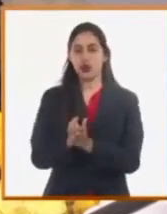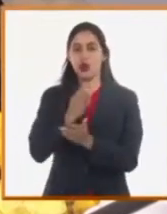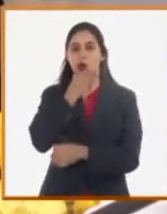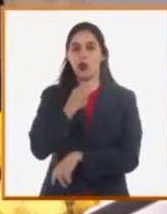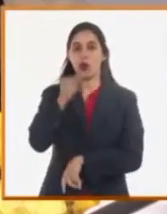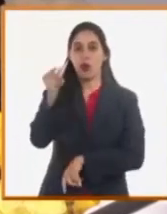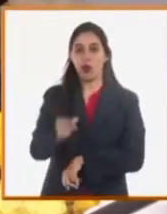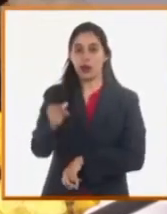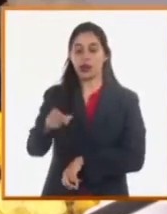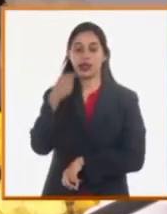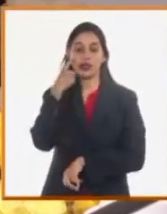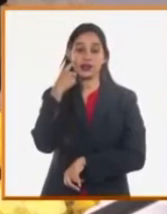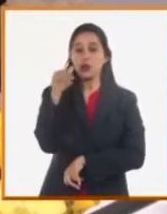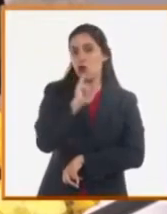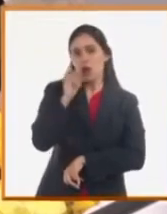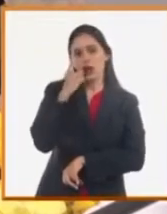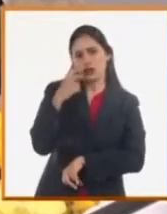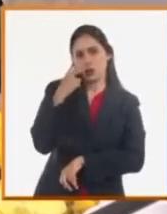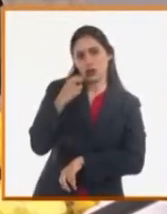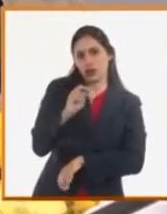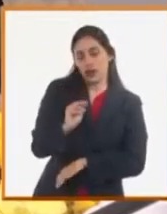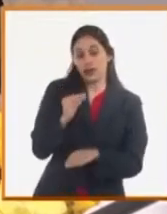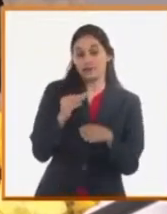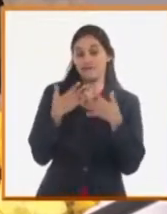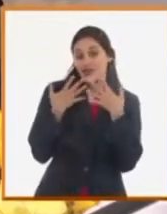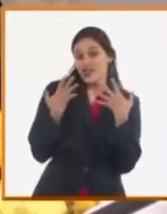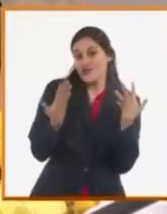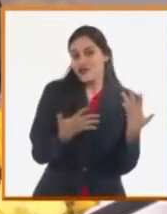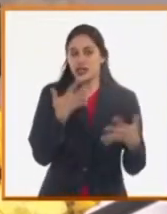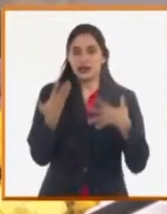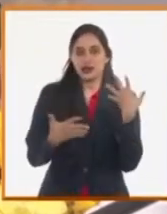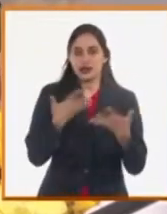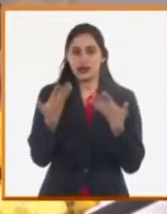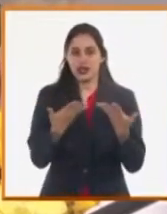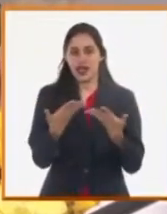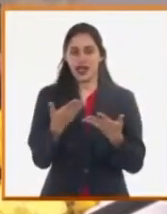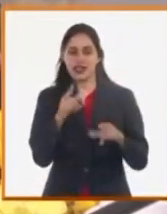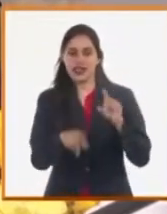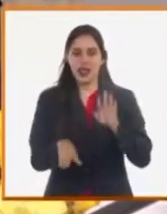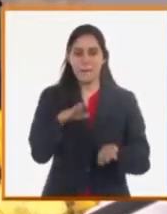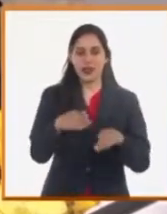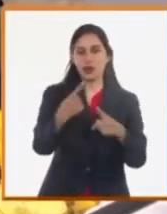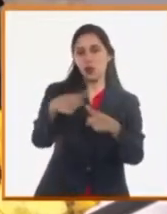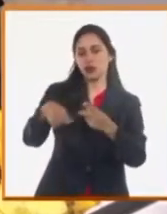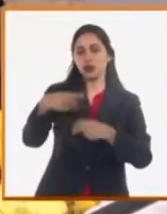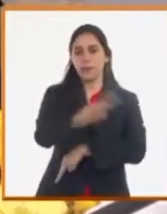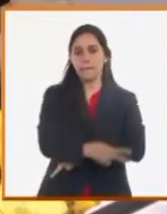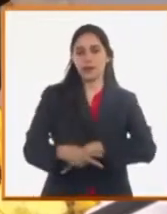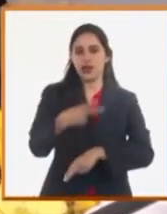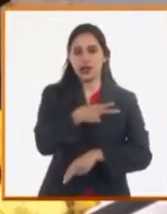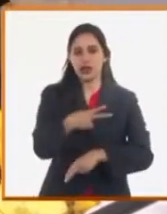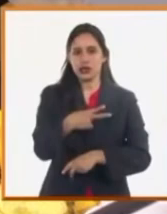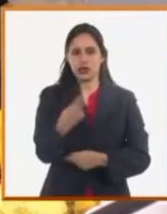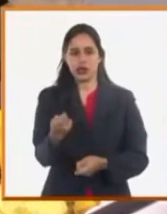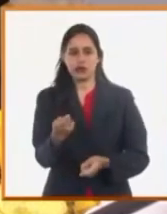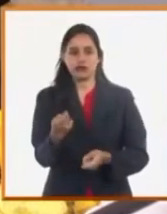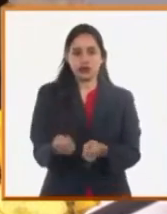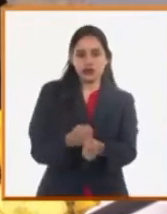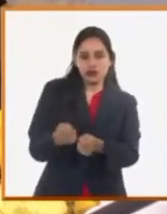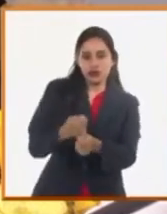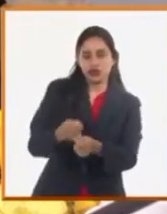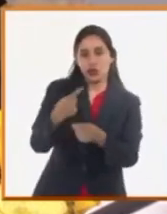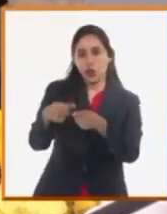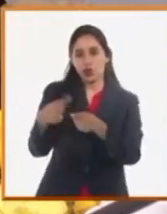desconozcan que probablemente su felicidad en esos países dependa de la explotación eh de otros o dependa en el mejor de los casos de